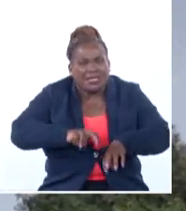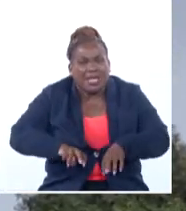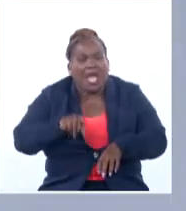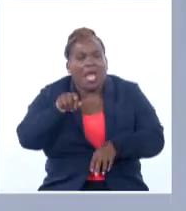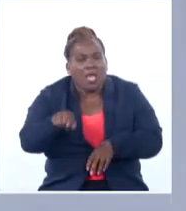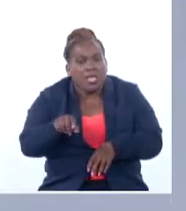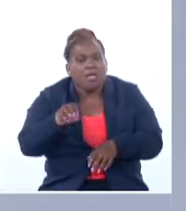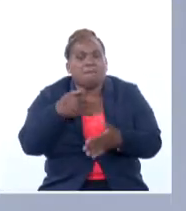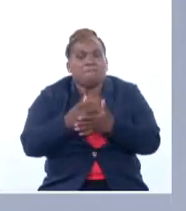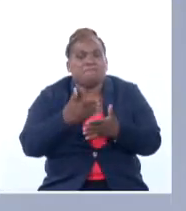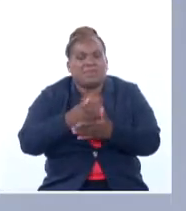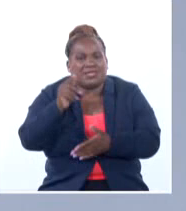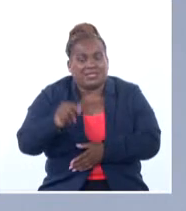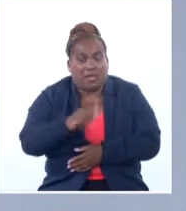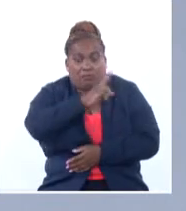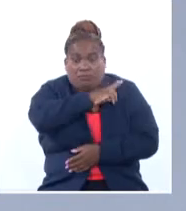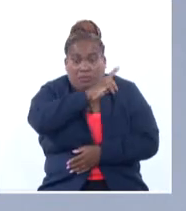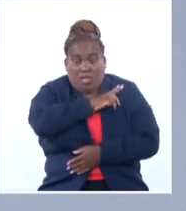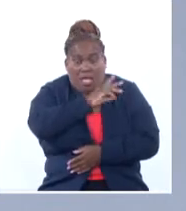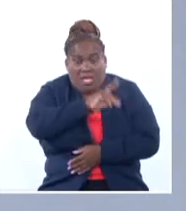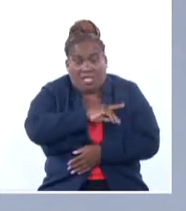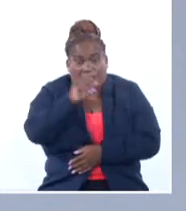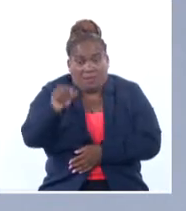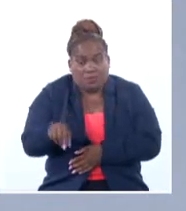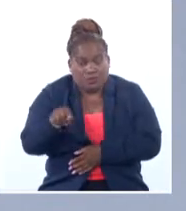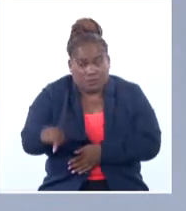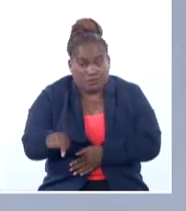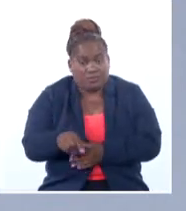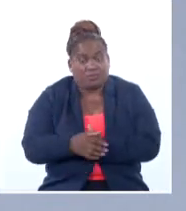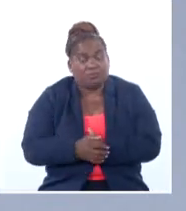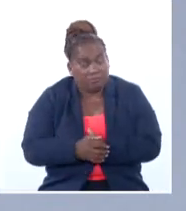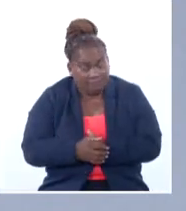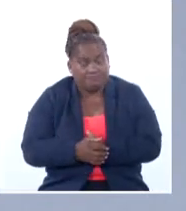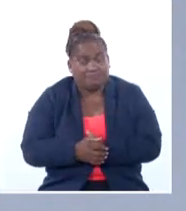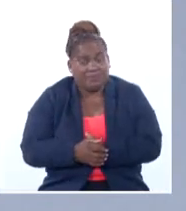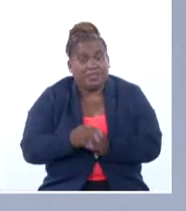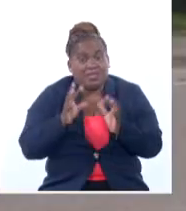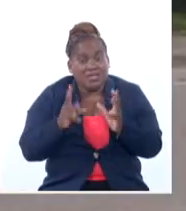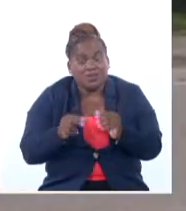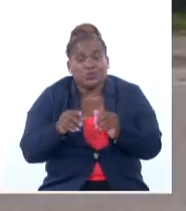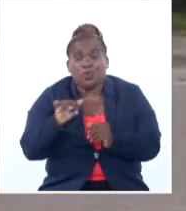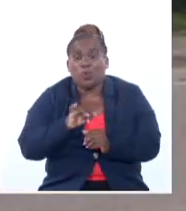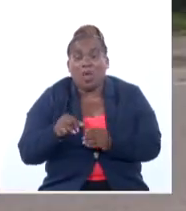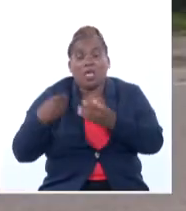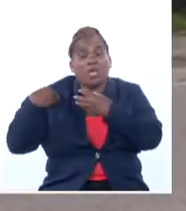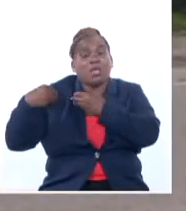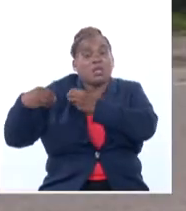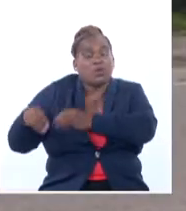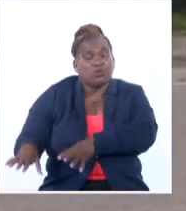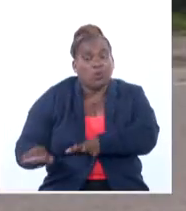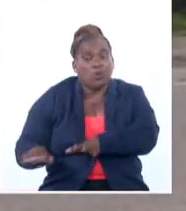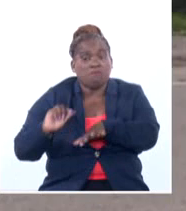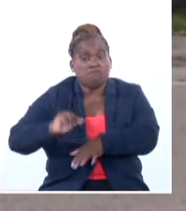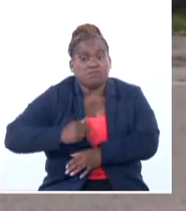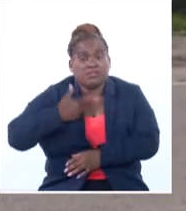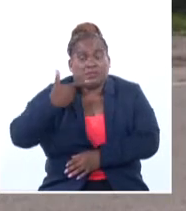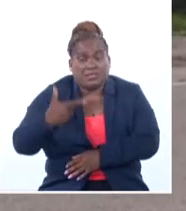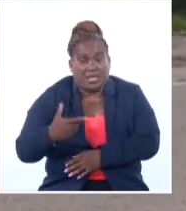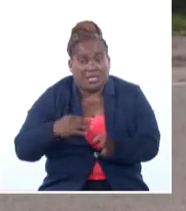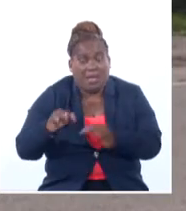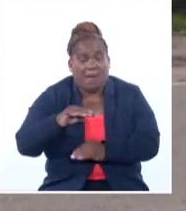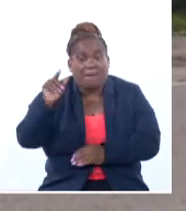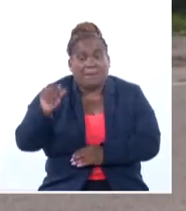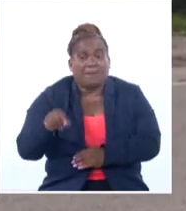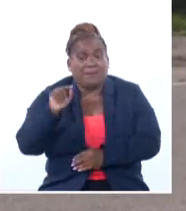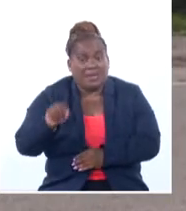empresarios, gerentes y hasta diputados del oficialismo. Y como resultado también renunció el vicepresidente y ministro del Petróleo, Tarek